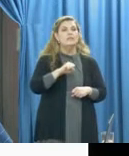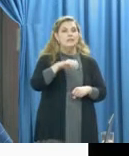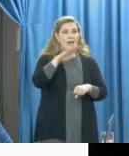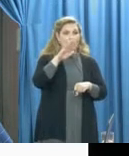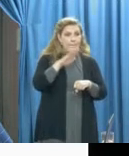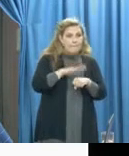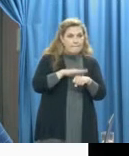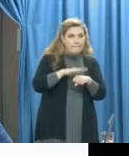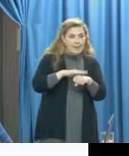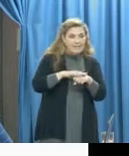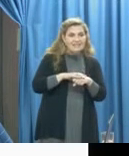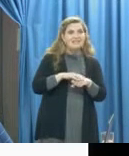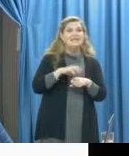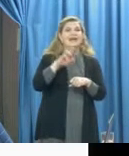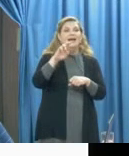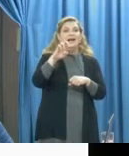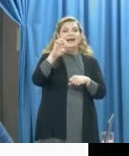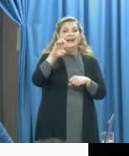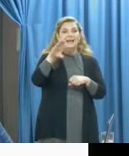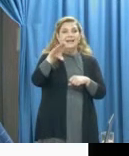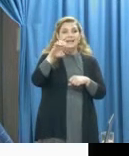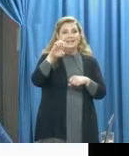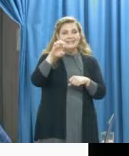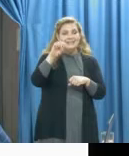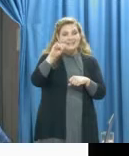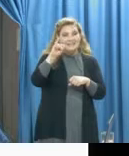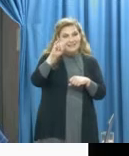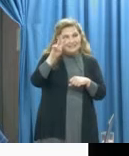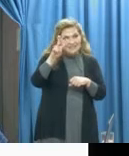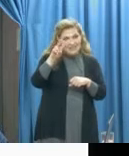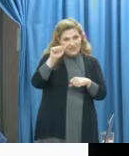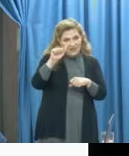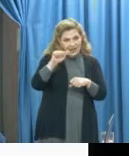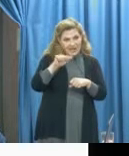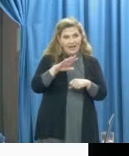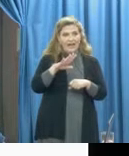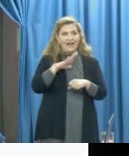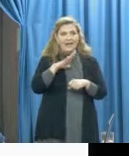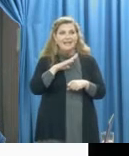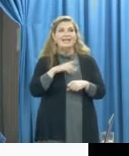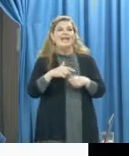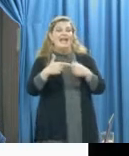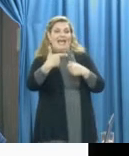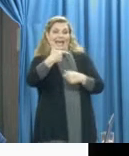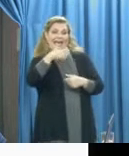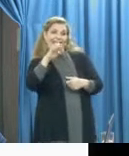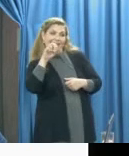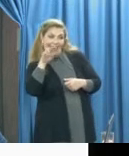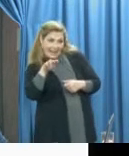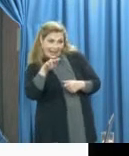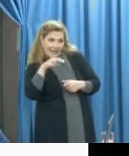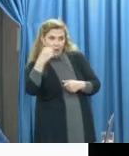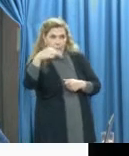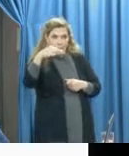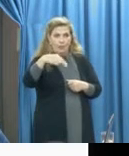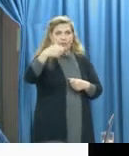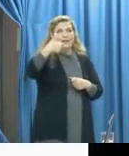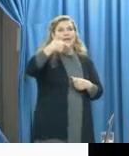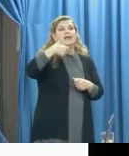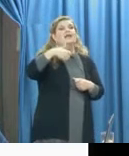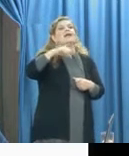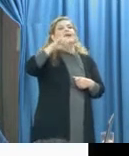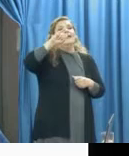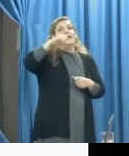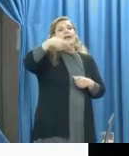las recesivas, es la que está alterada el gen GJB2.